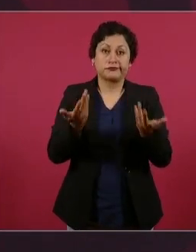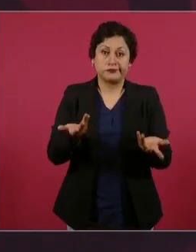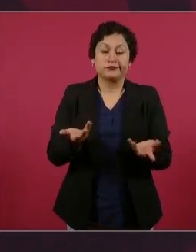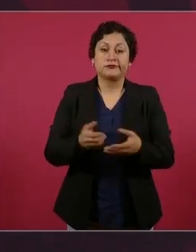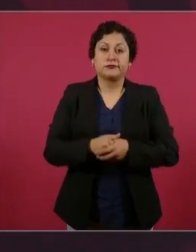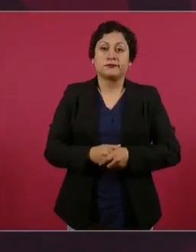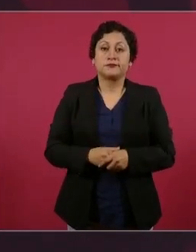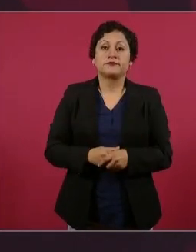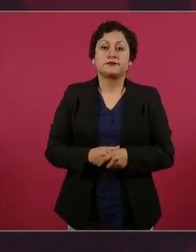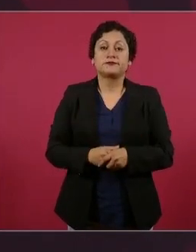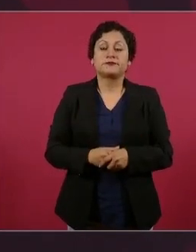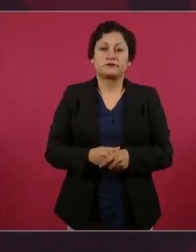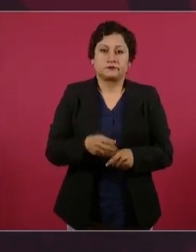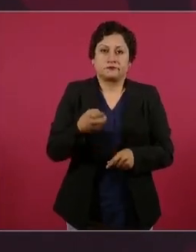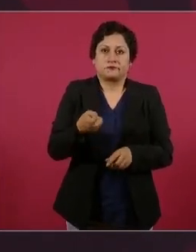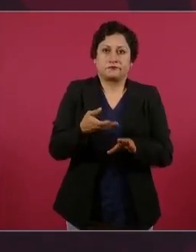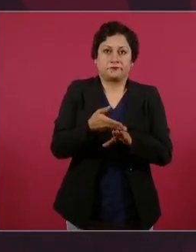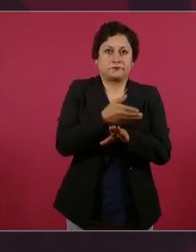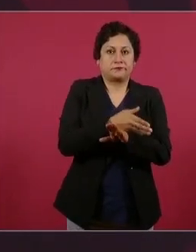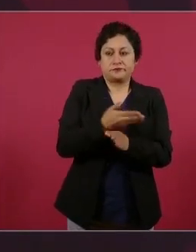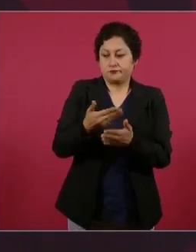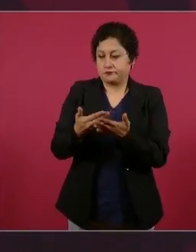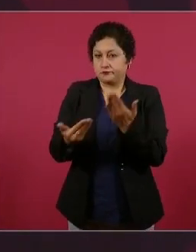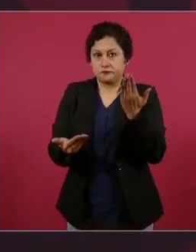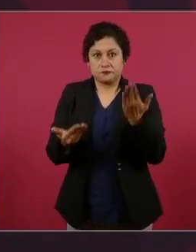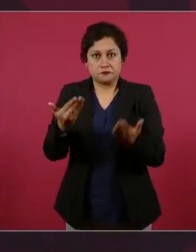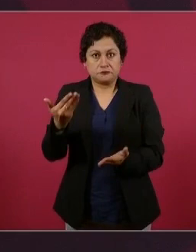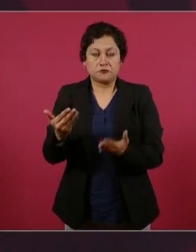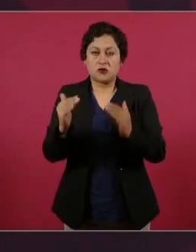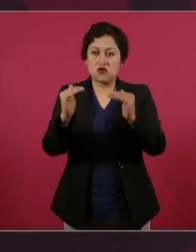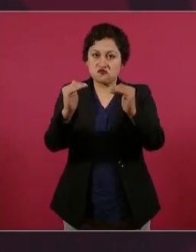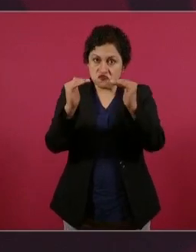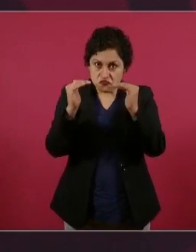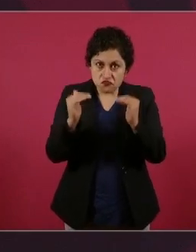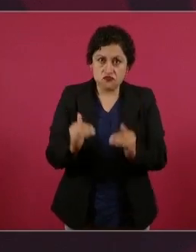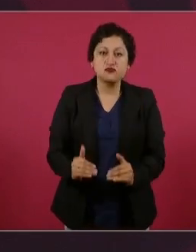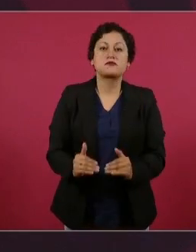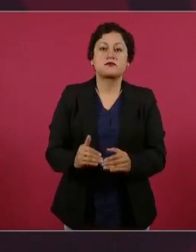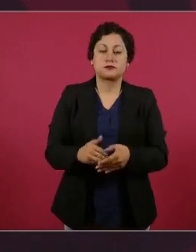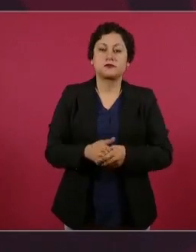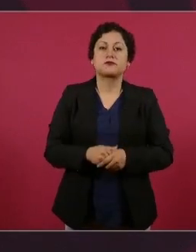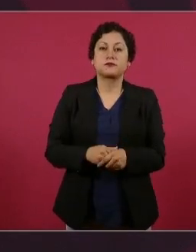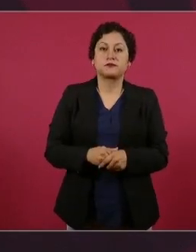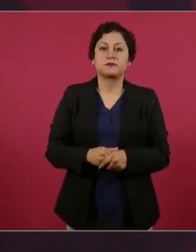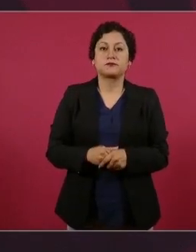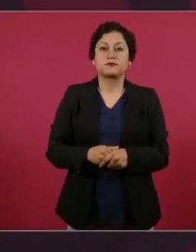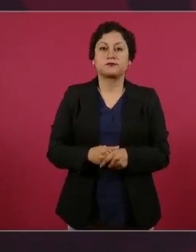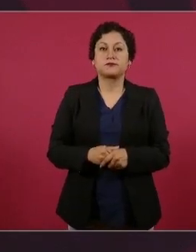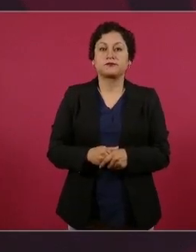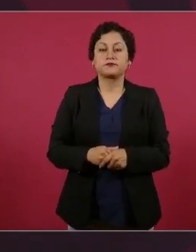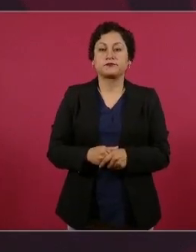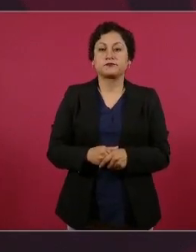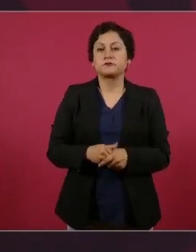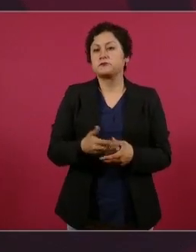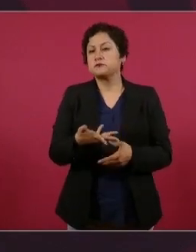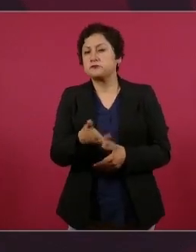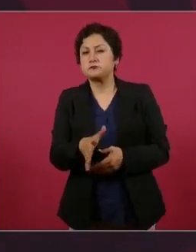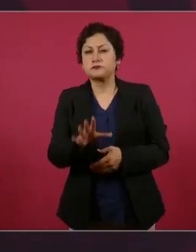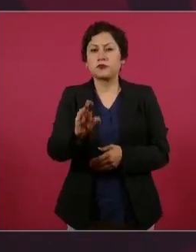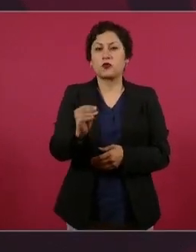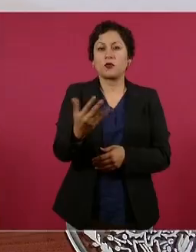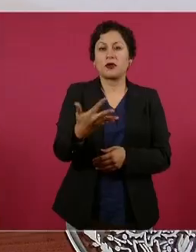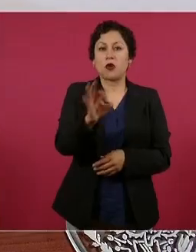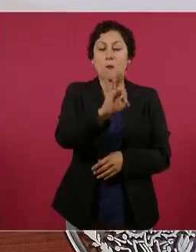Hubo una disminución, ha habido una disminución del